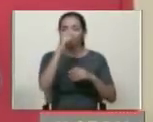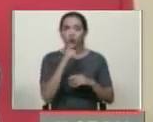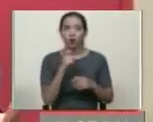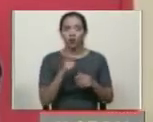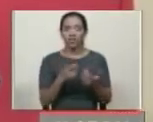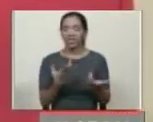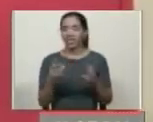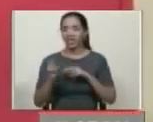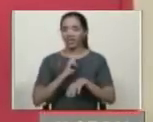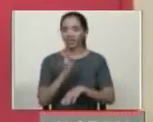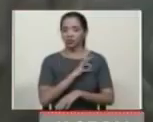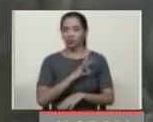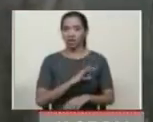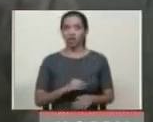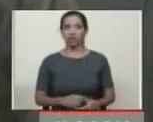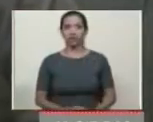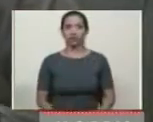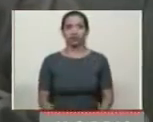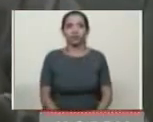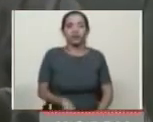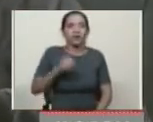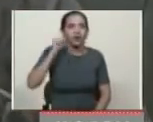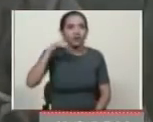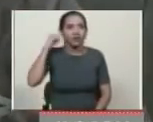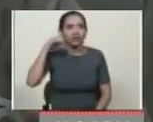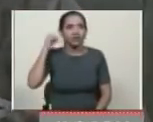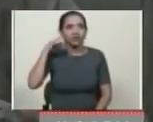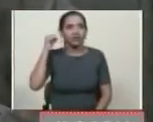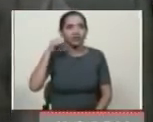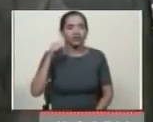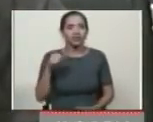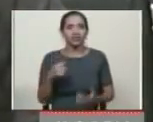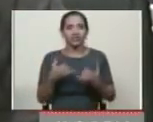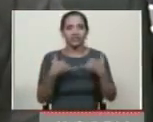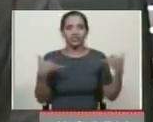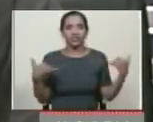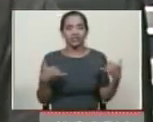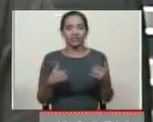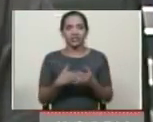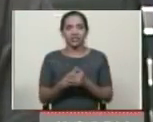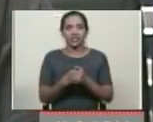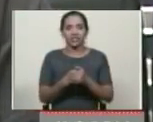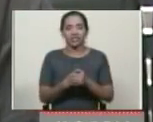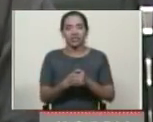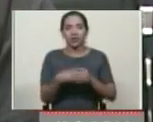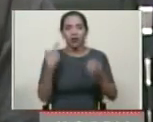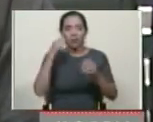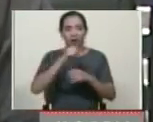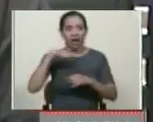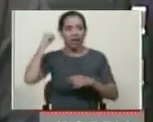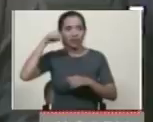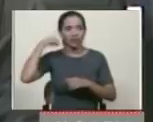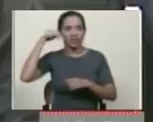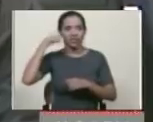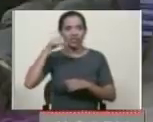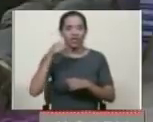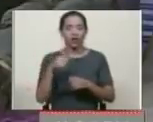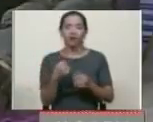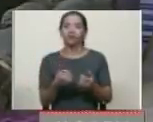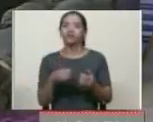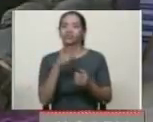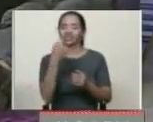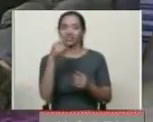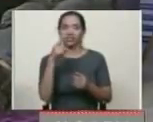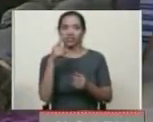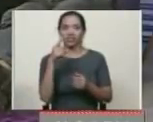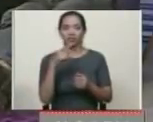sociales. Bueno, vamos a lanzarnos un bombardeito aquí de videos porque ya no están de la línea de tercera, el coach nos está haciendo señas. Vamos al video y regresamos. TVT de Zurda Conducta, ¿no?